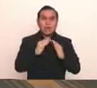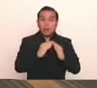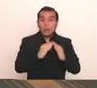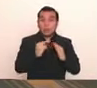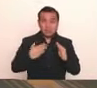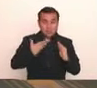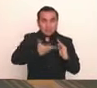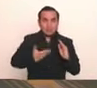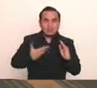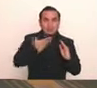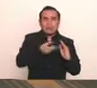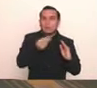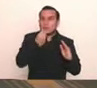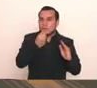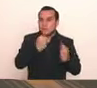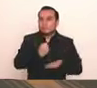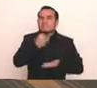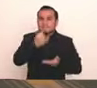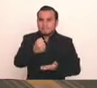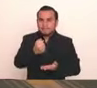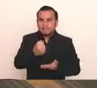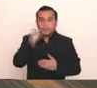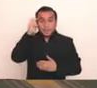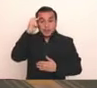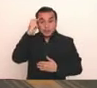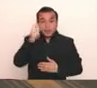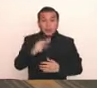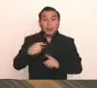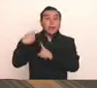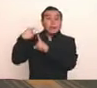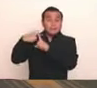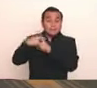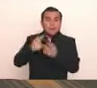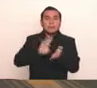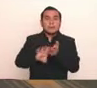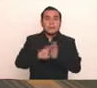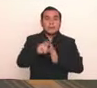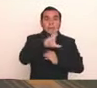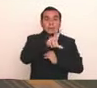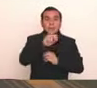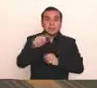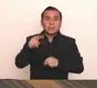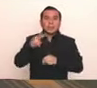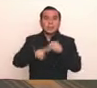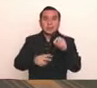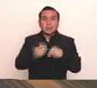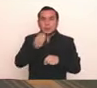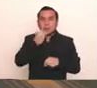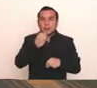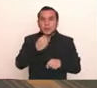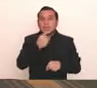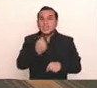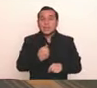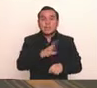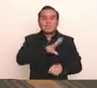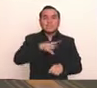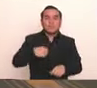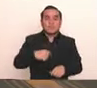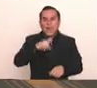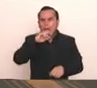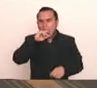con la ayuda de todos lo vamos a lograr en abril dimos un bono de 300 dólares el apoyo para alimentación a las familias más vulnerables